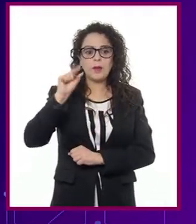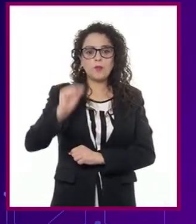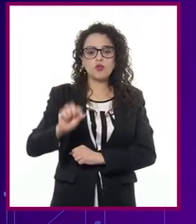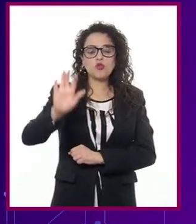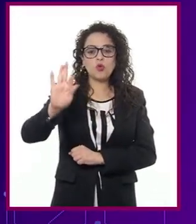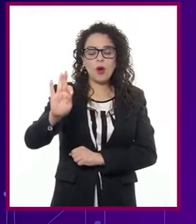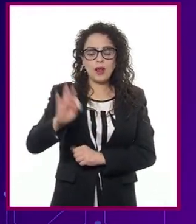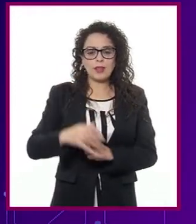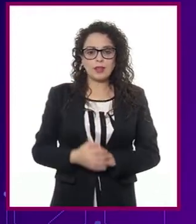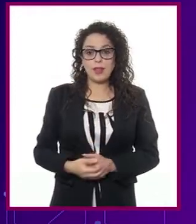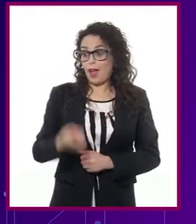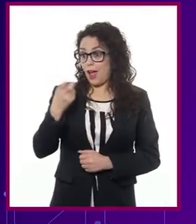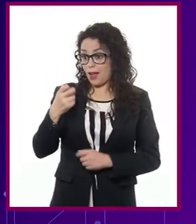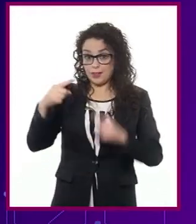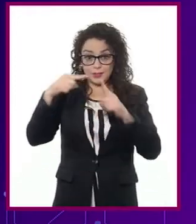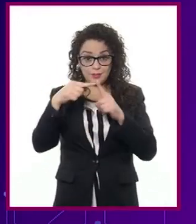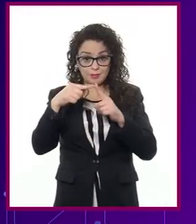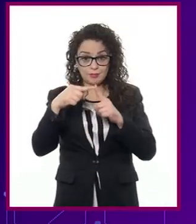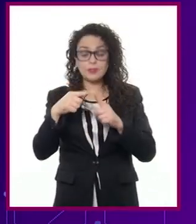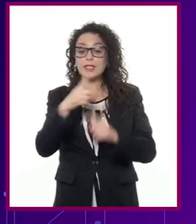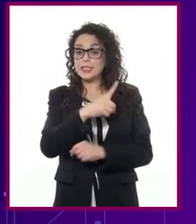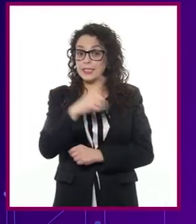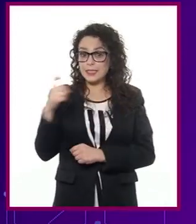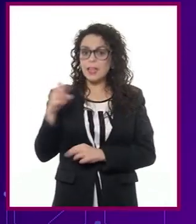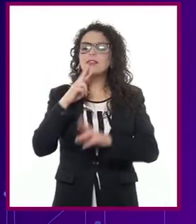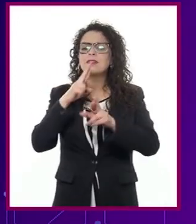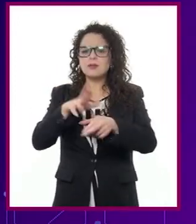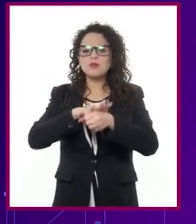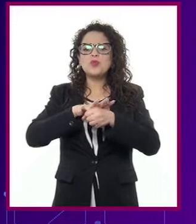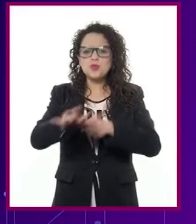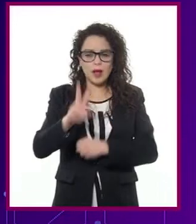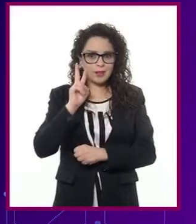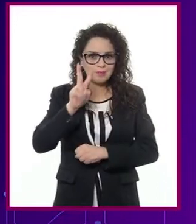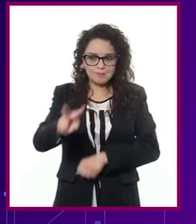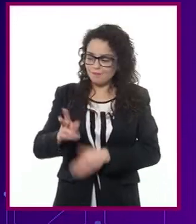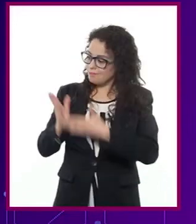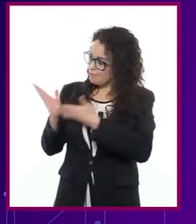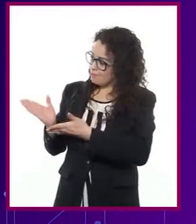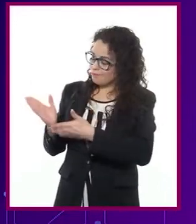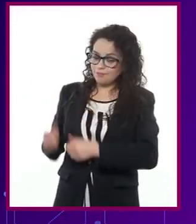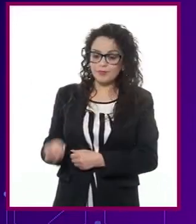34.357.40. Esto dividido entre 100 nos da como resultado